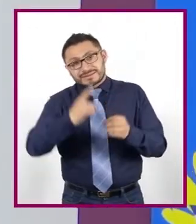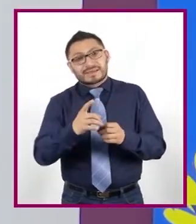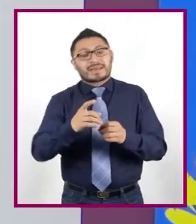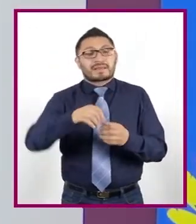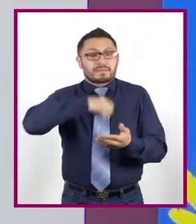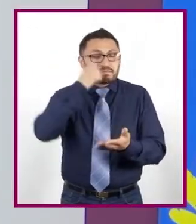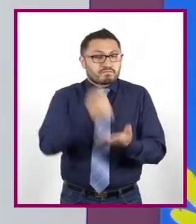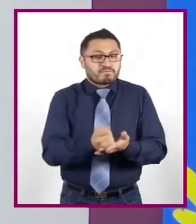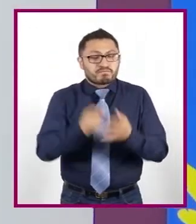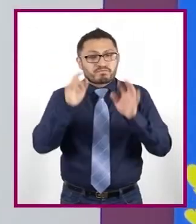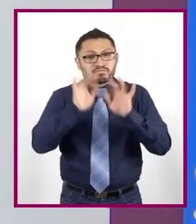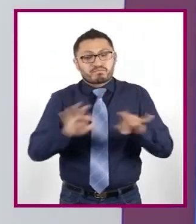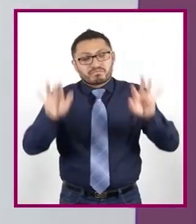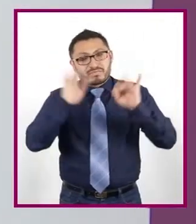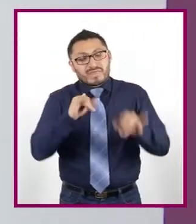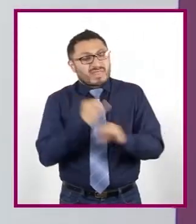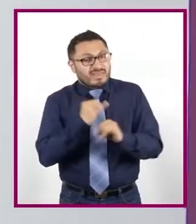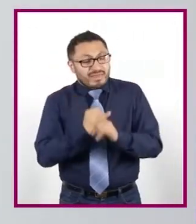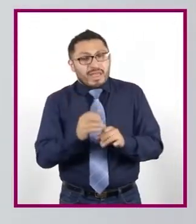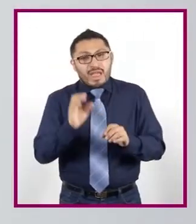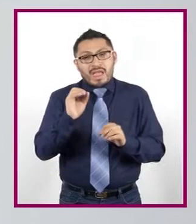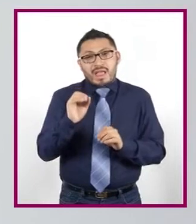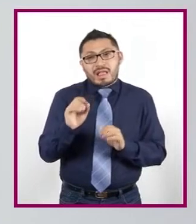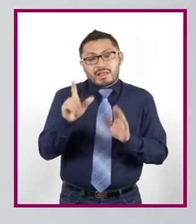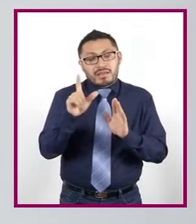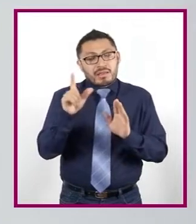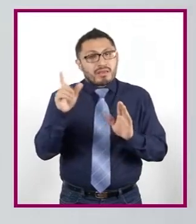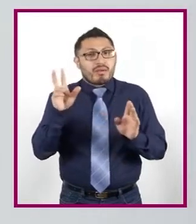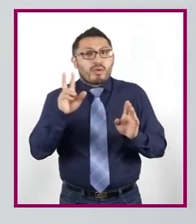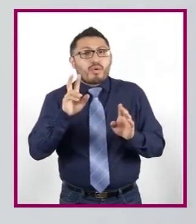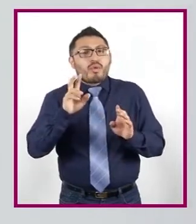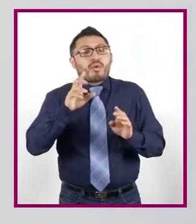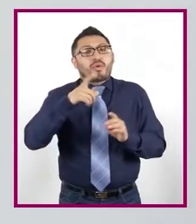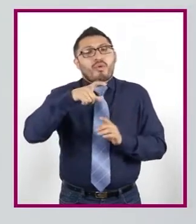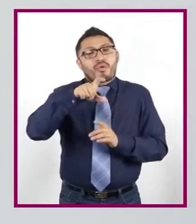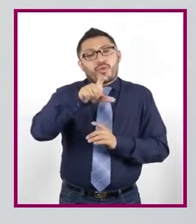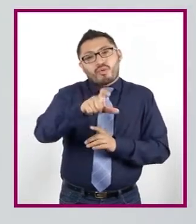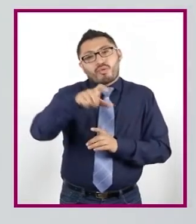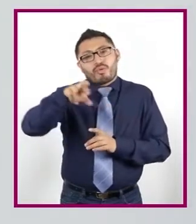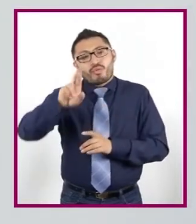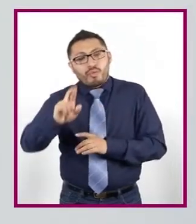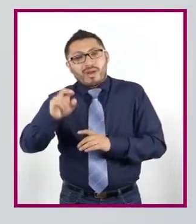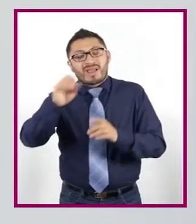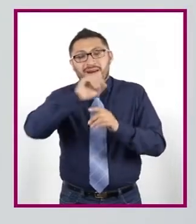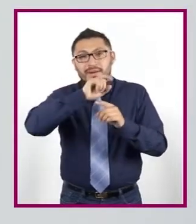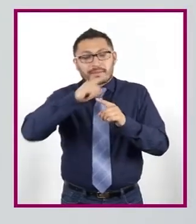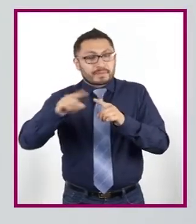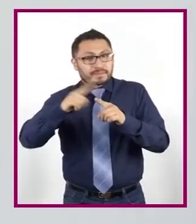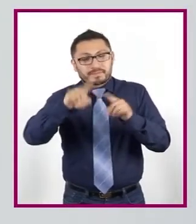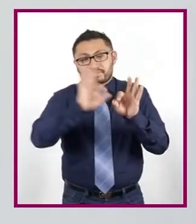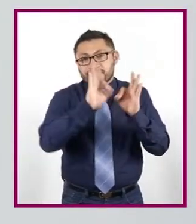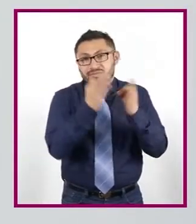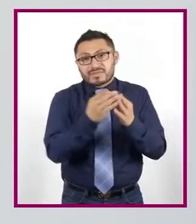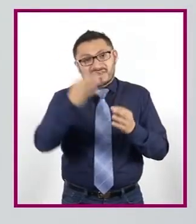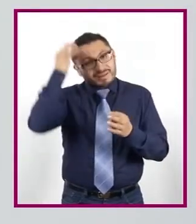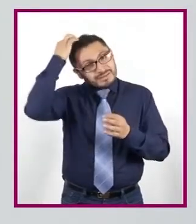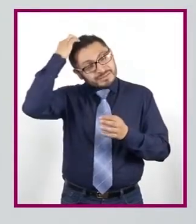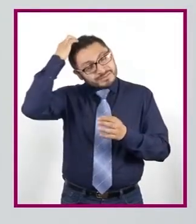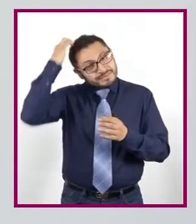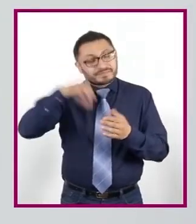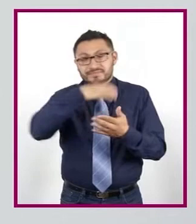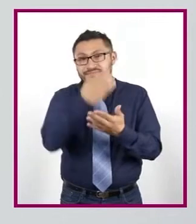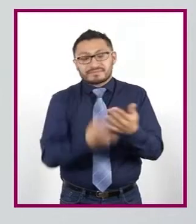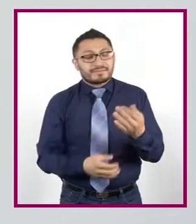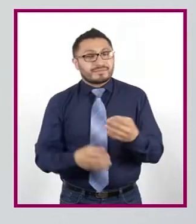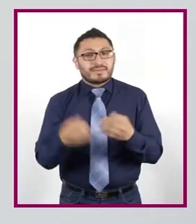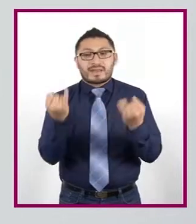QR. Además de los recibos, otro tipo de documentos administrativos y legales es el contrato y